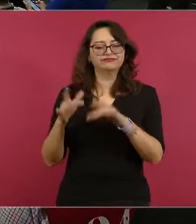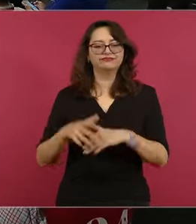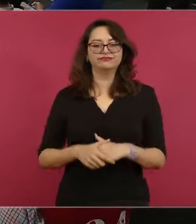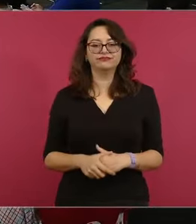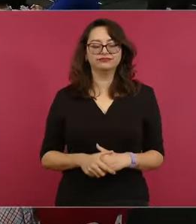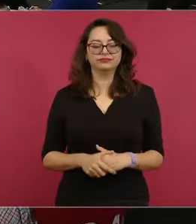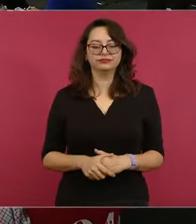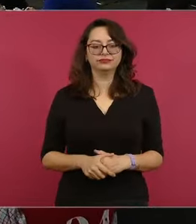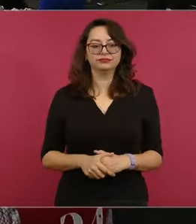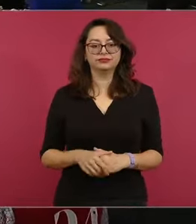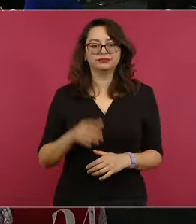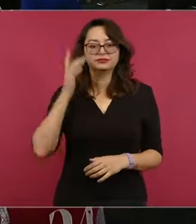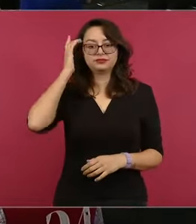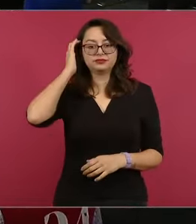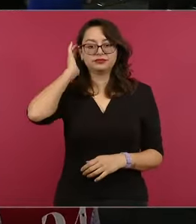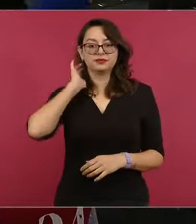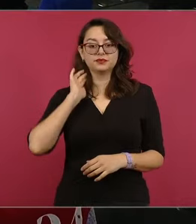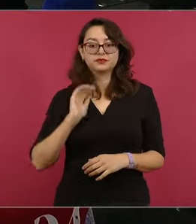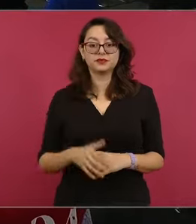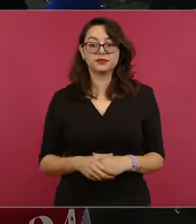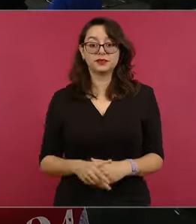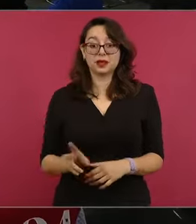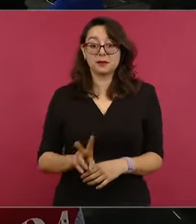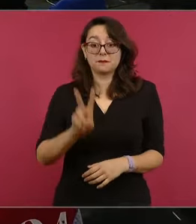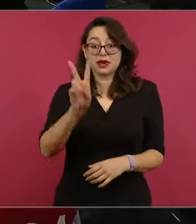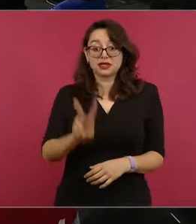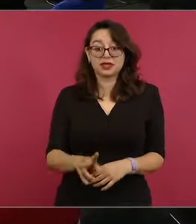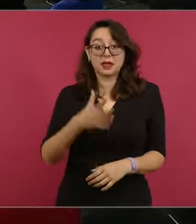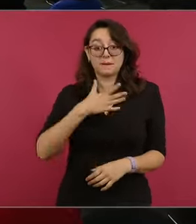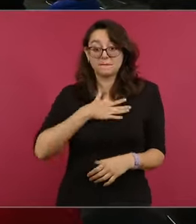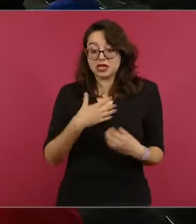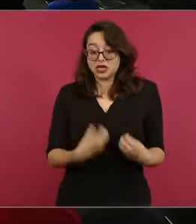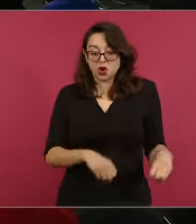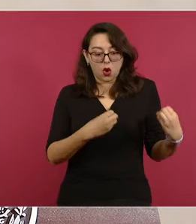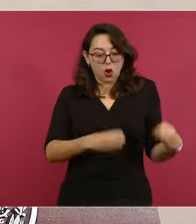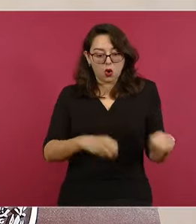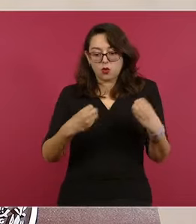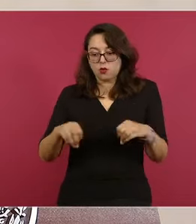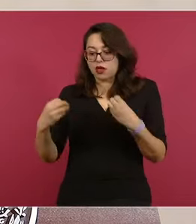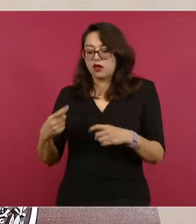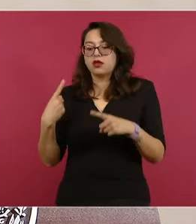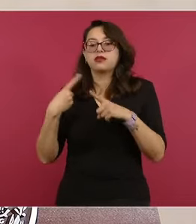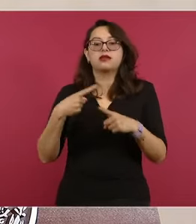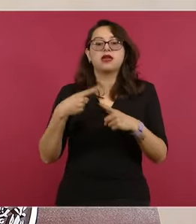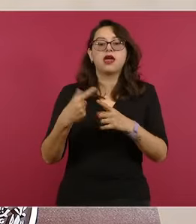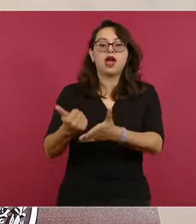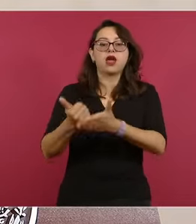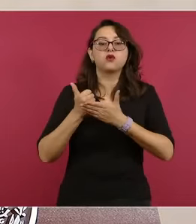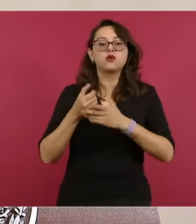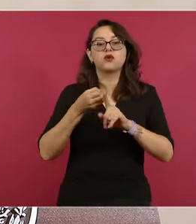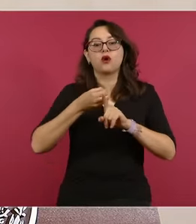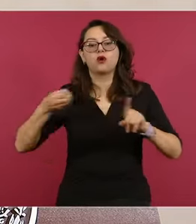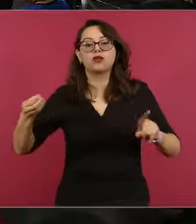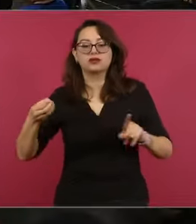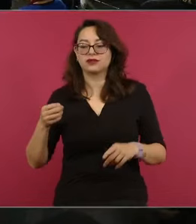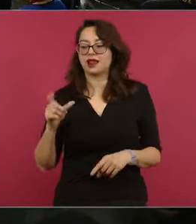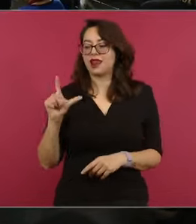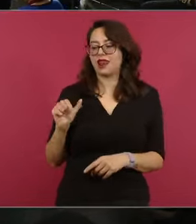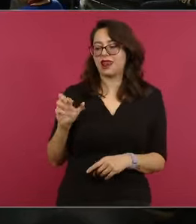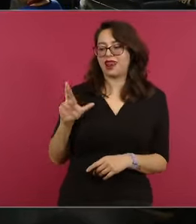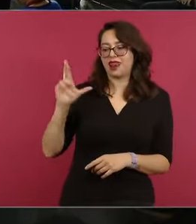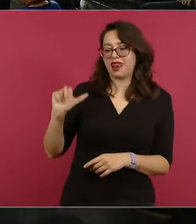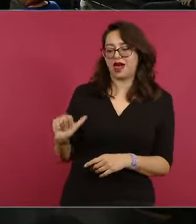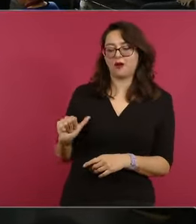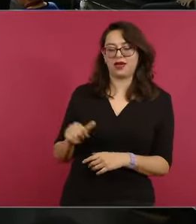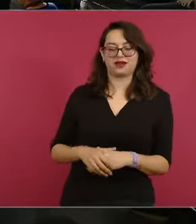No podría yo trabajar sin Laura. ¿Va a tener una reunión con el gobernador? ¿O?